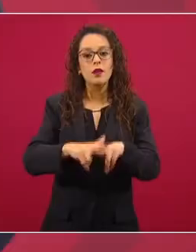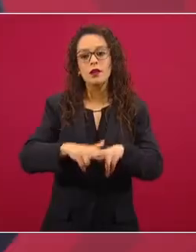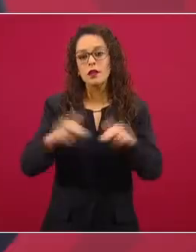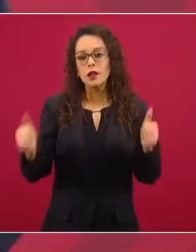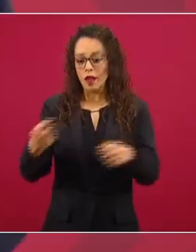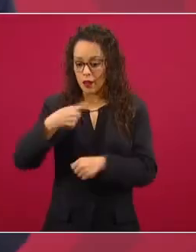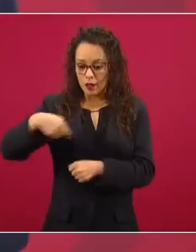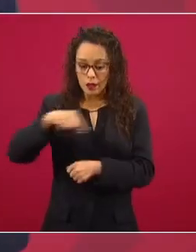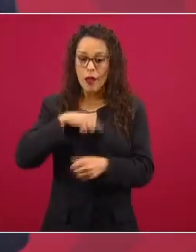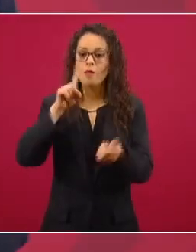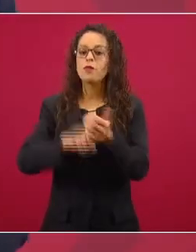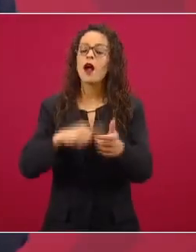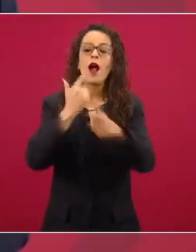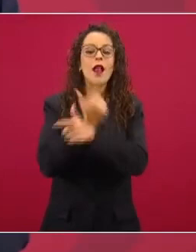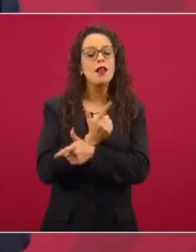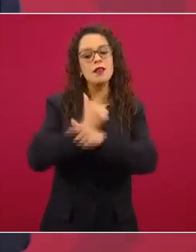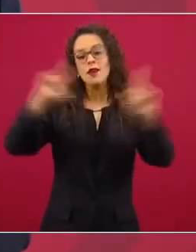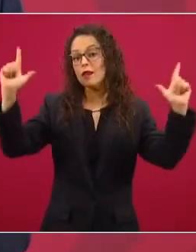Entonces, por eso puedo